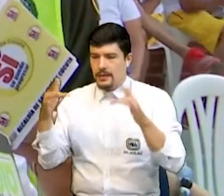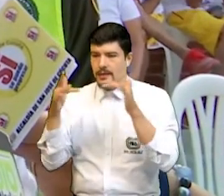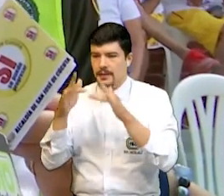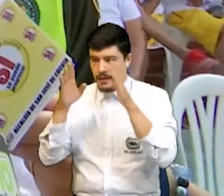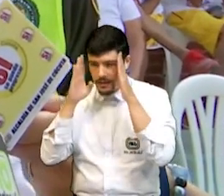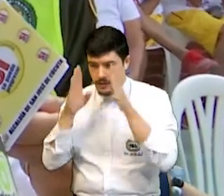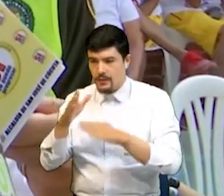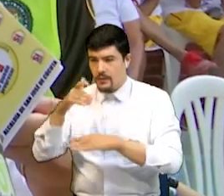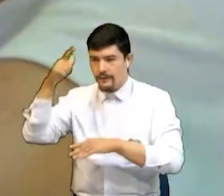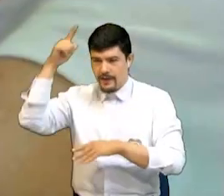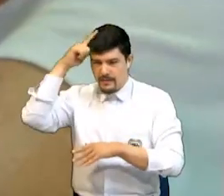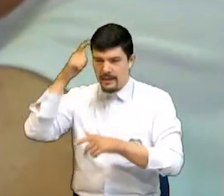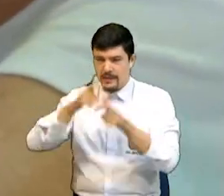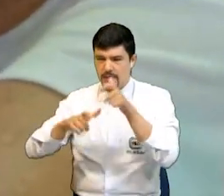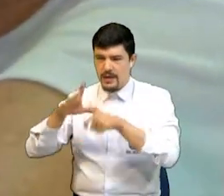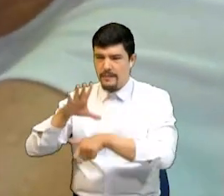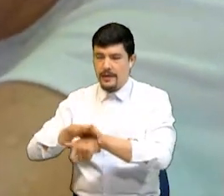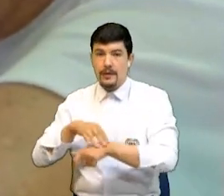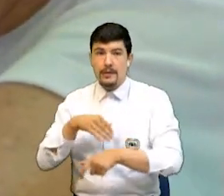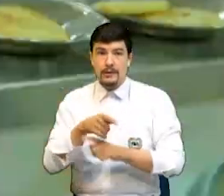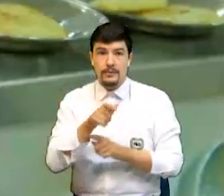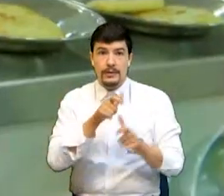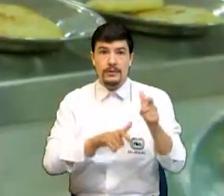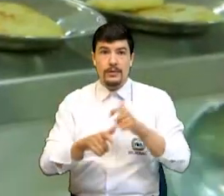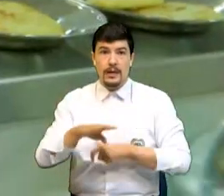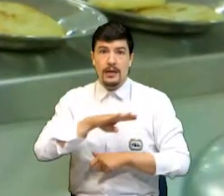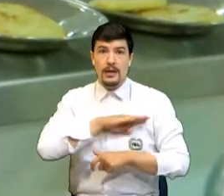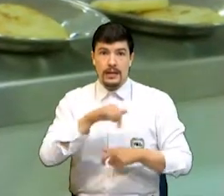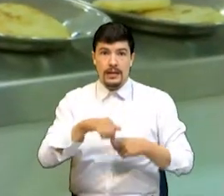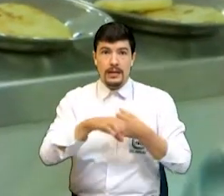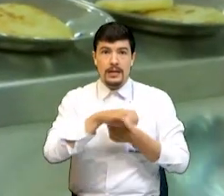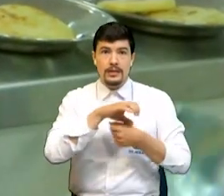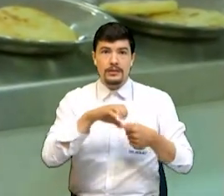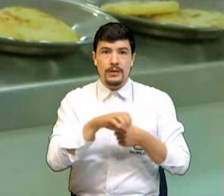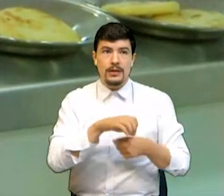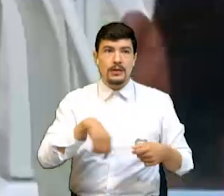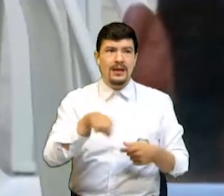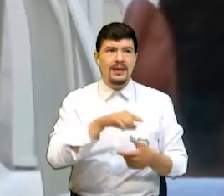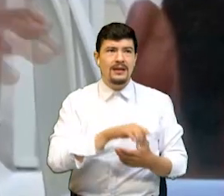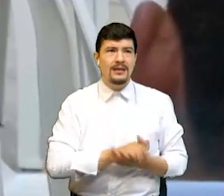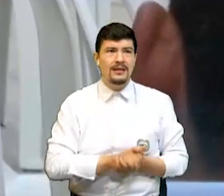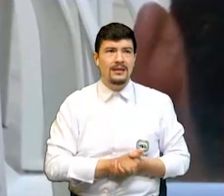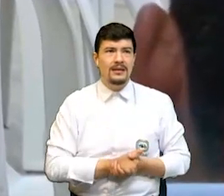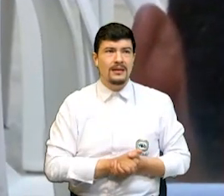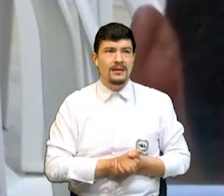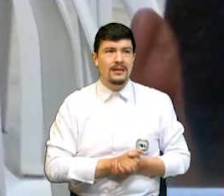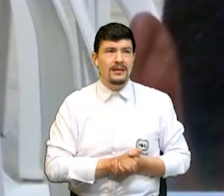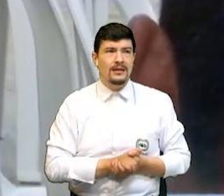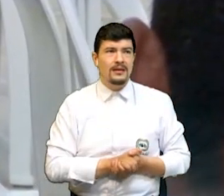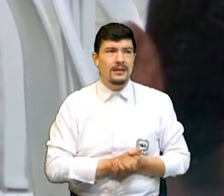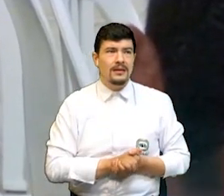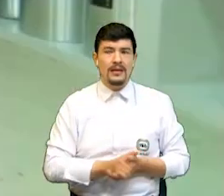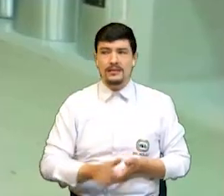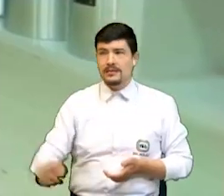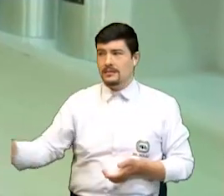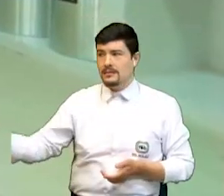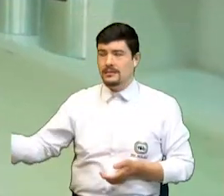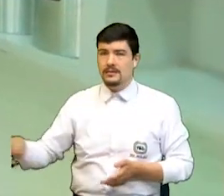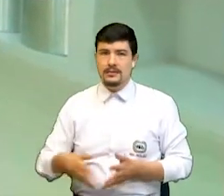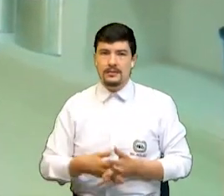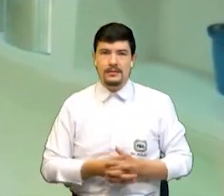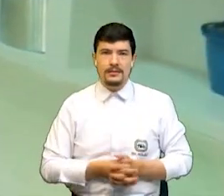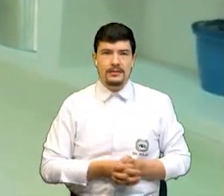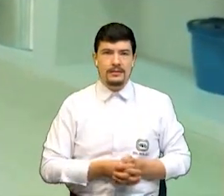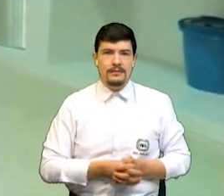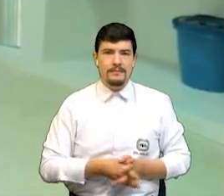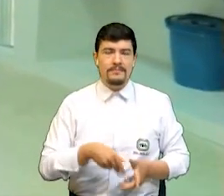enfermeras médicos el alcalde de la ciudad le pide al próximo mandatario que durante el 2020 se mantenga esta obra este